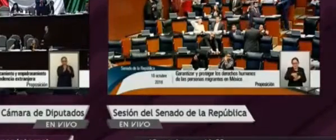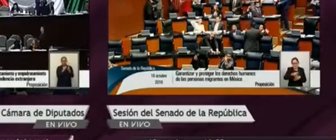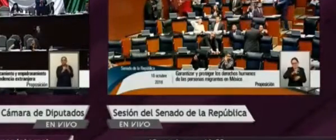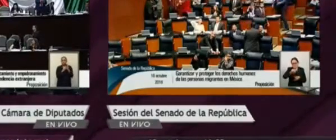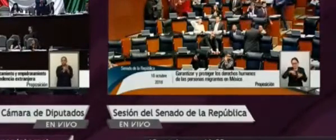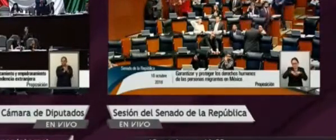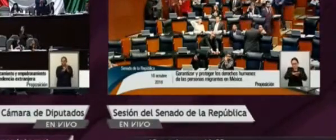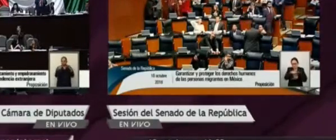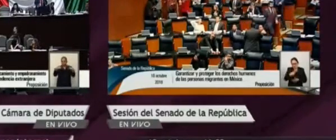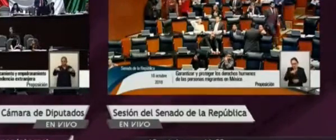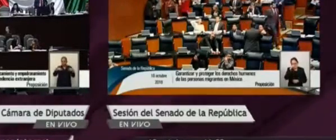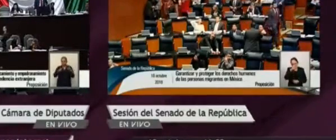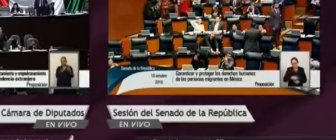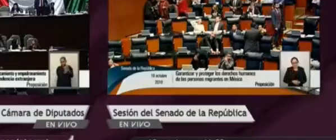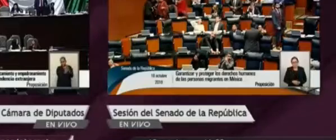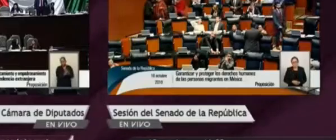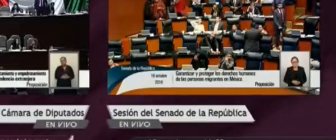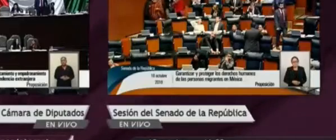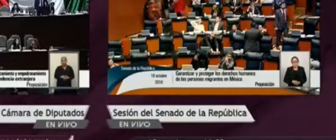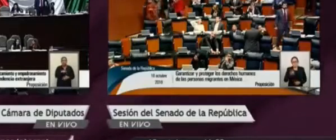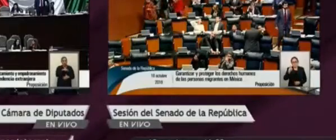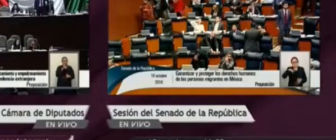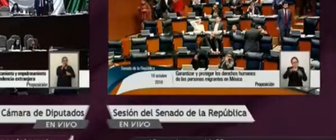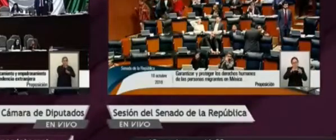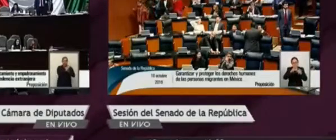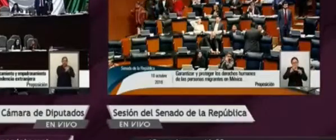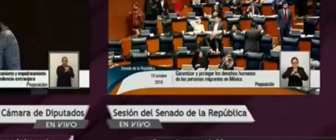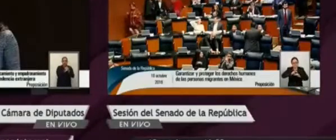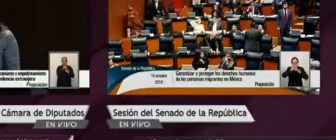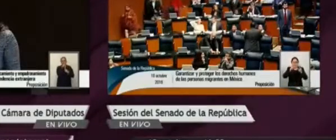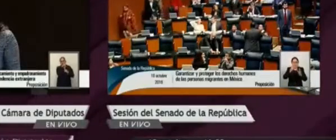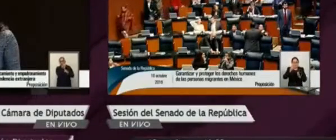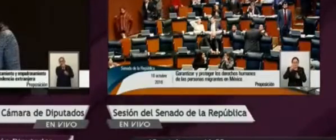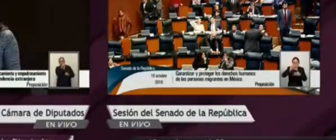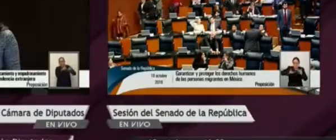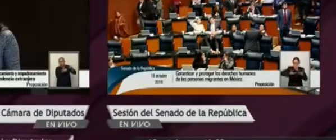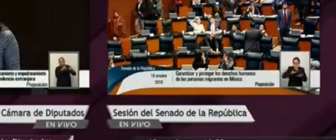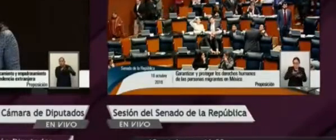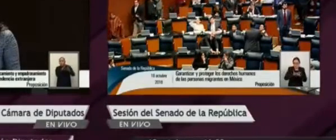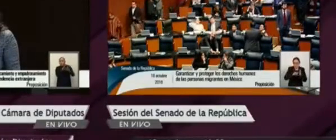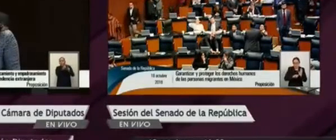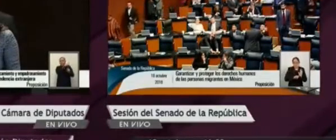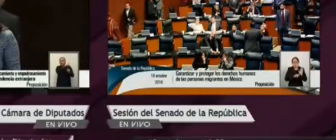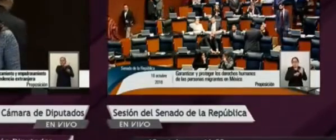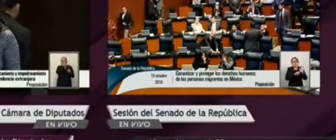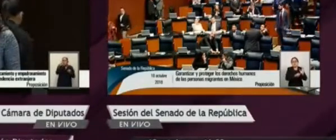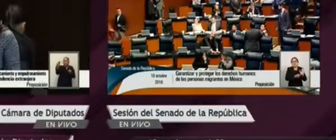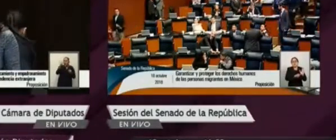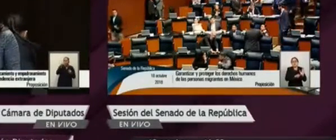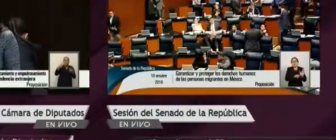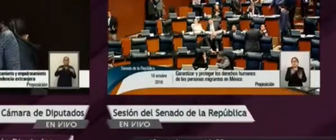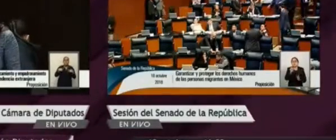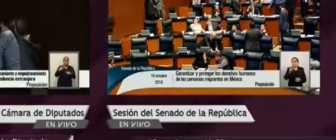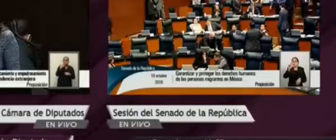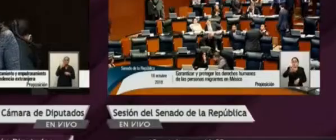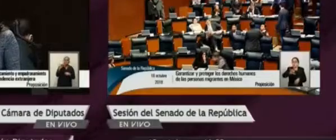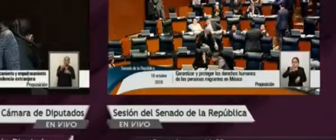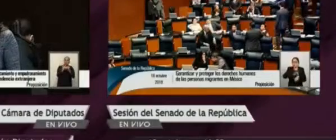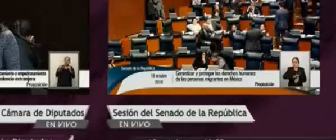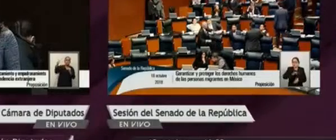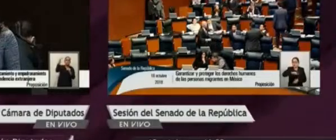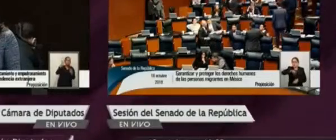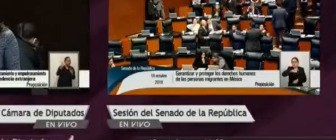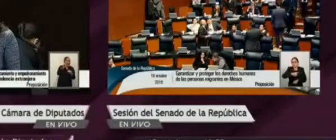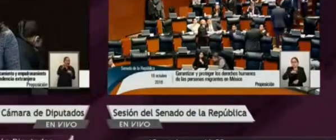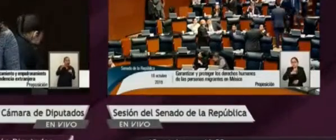Una nación no debe de juzgarse por cómo trata a sus ciudadanos con mejor posición, sino por cómo trata a los que tienen